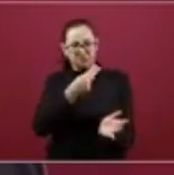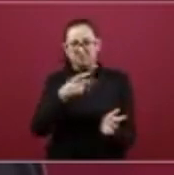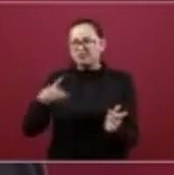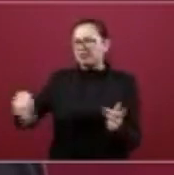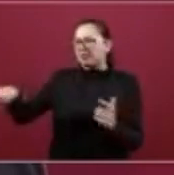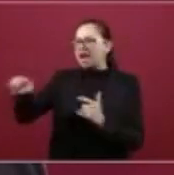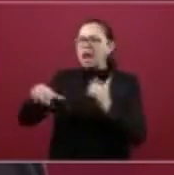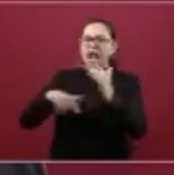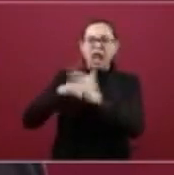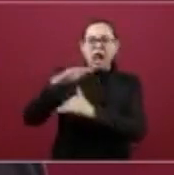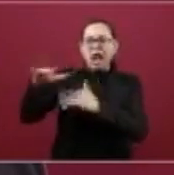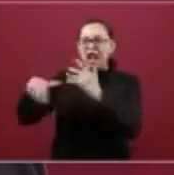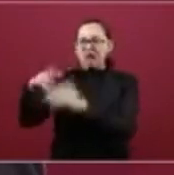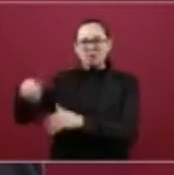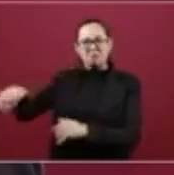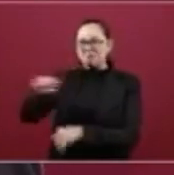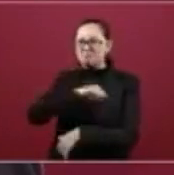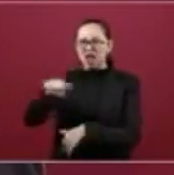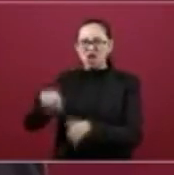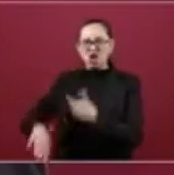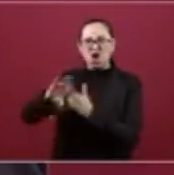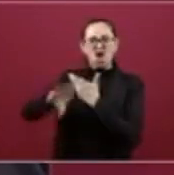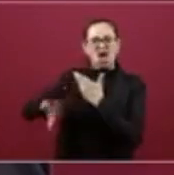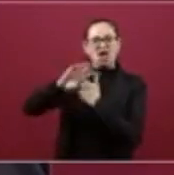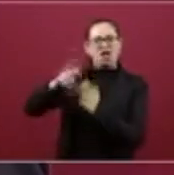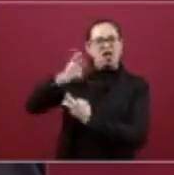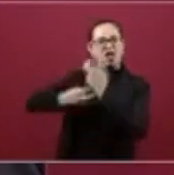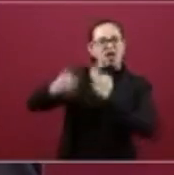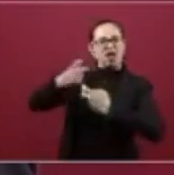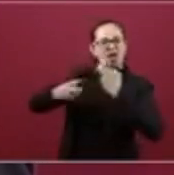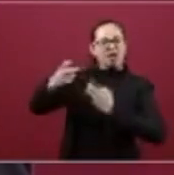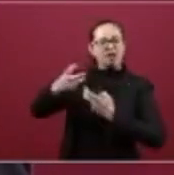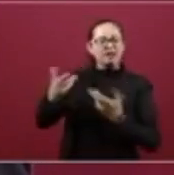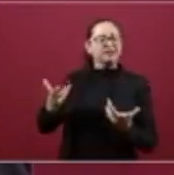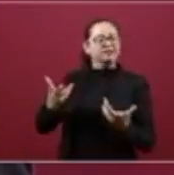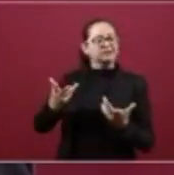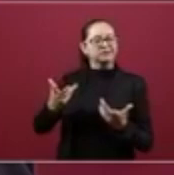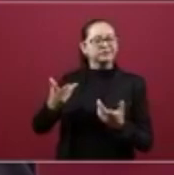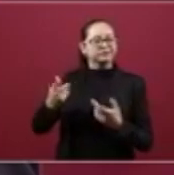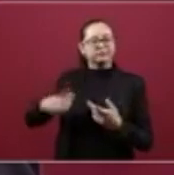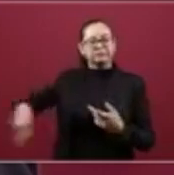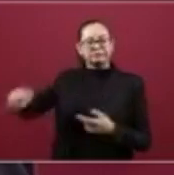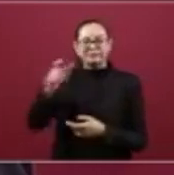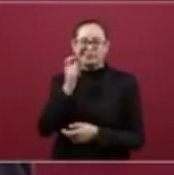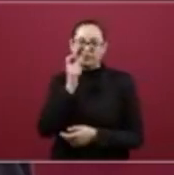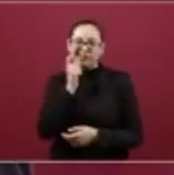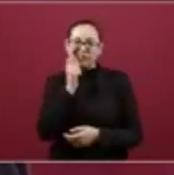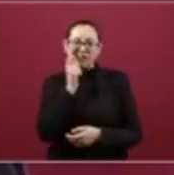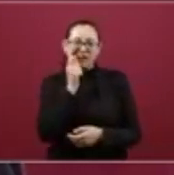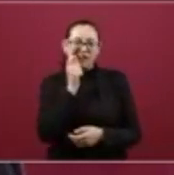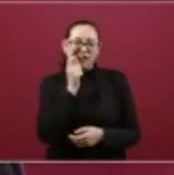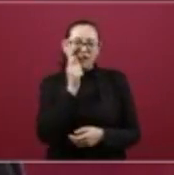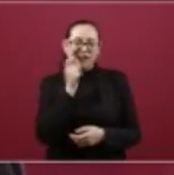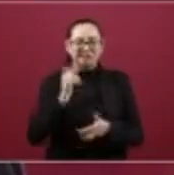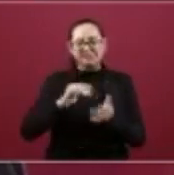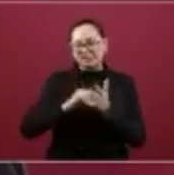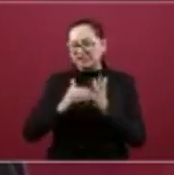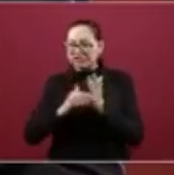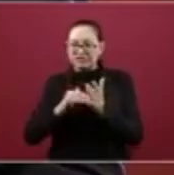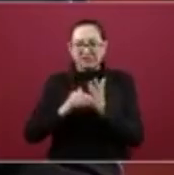rumor, esa infamia que se quiere utilizar ahora